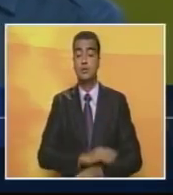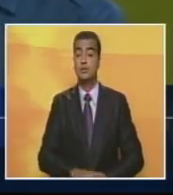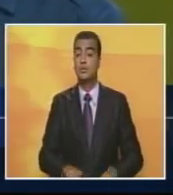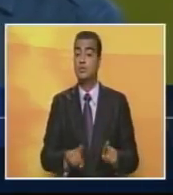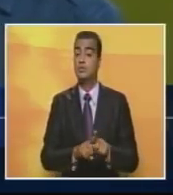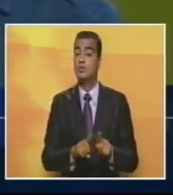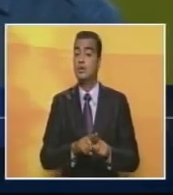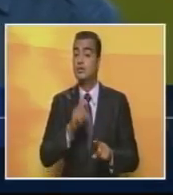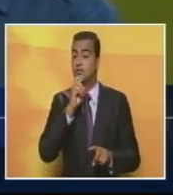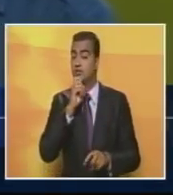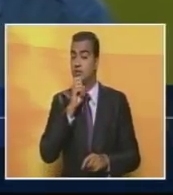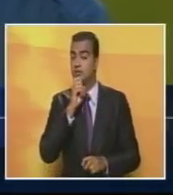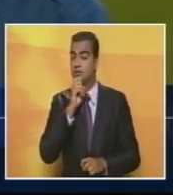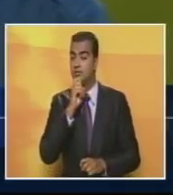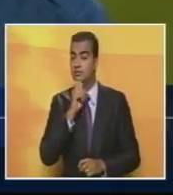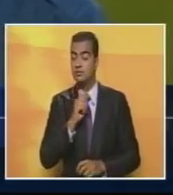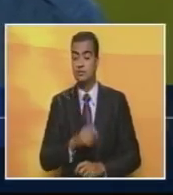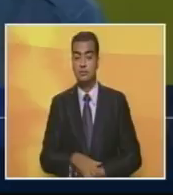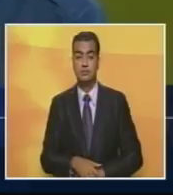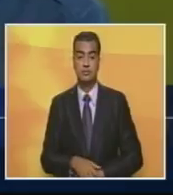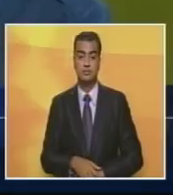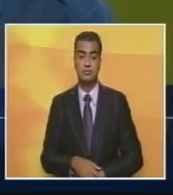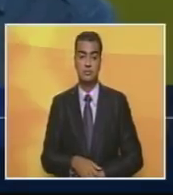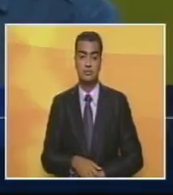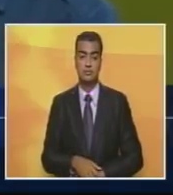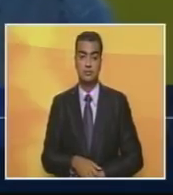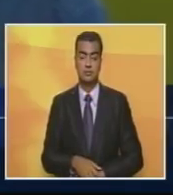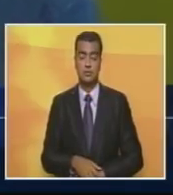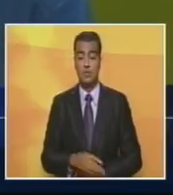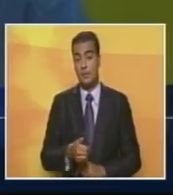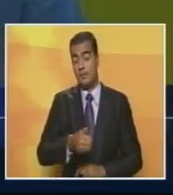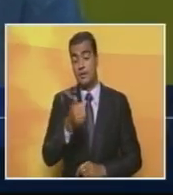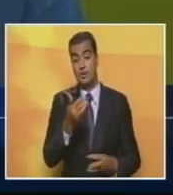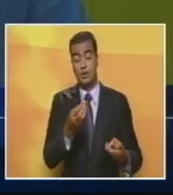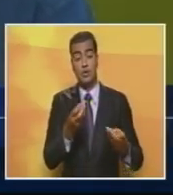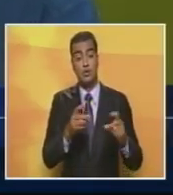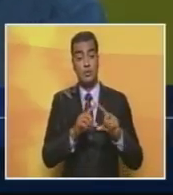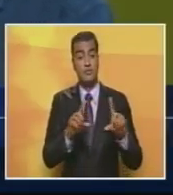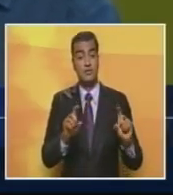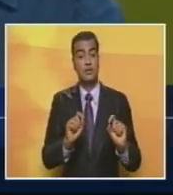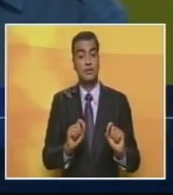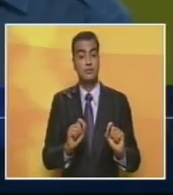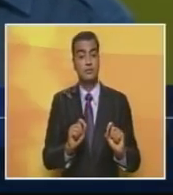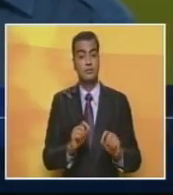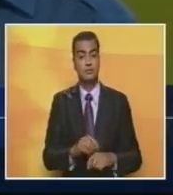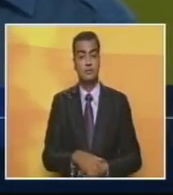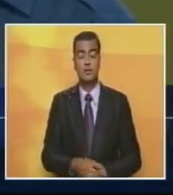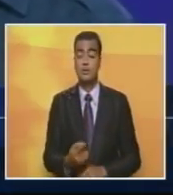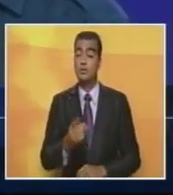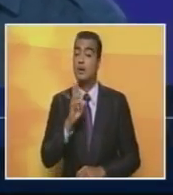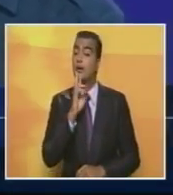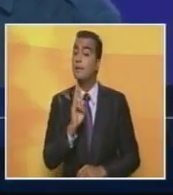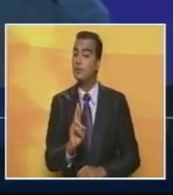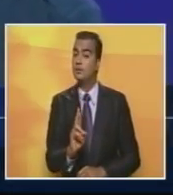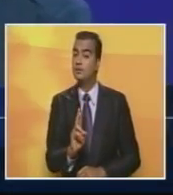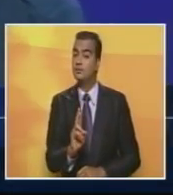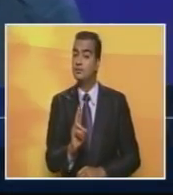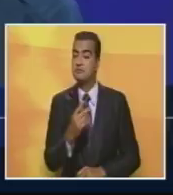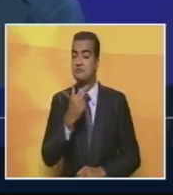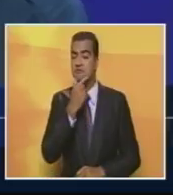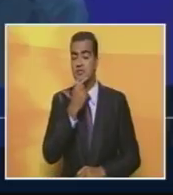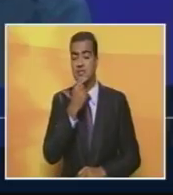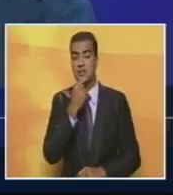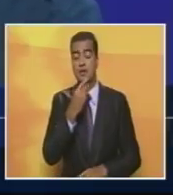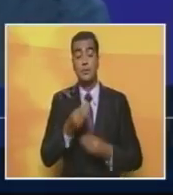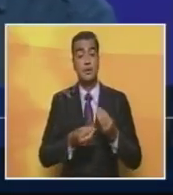situaciones cuando hay este tipo de demanda, de mayor volumen de billetes, de menor denominación, y es una respuesta que facilita